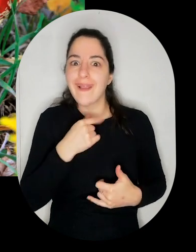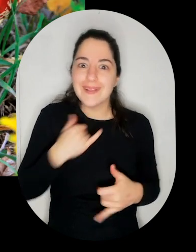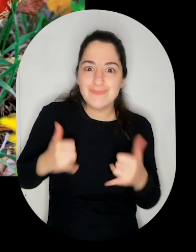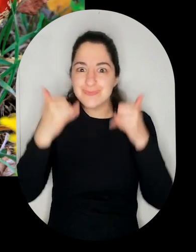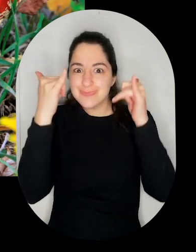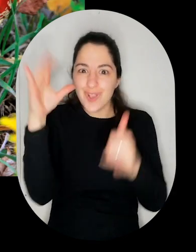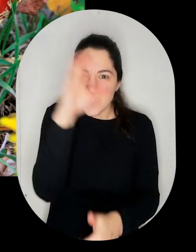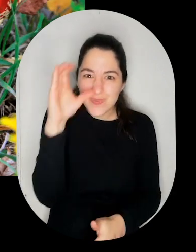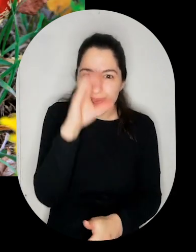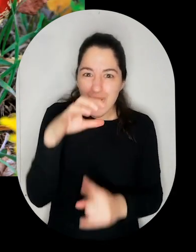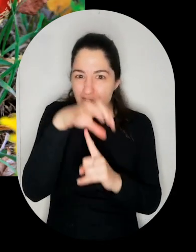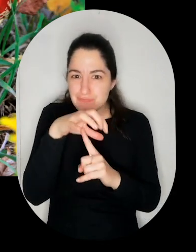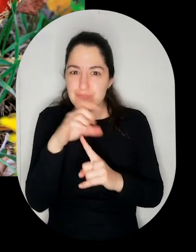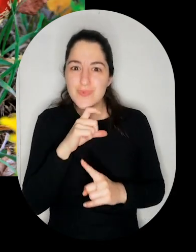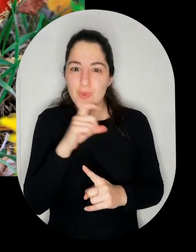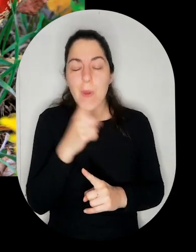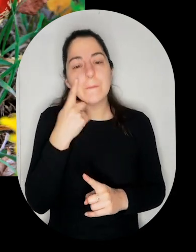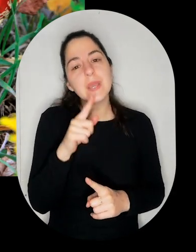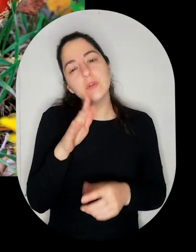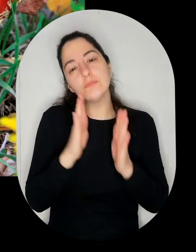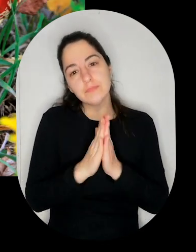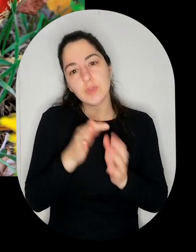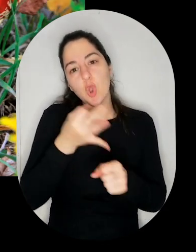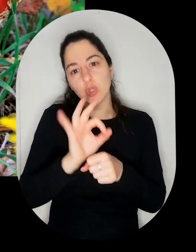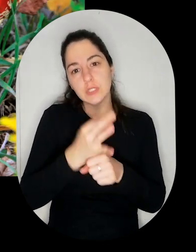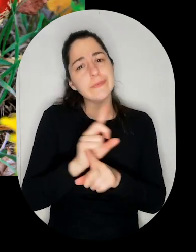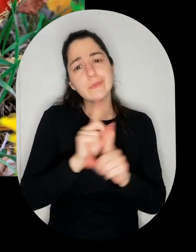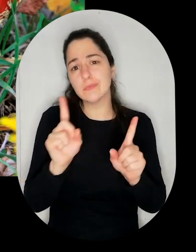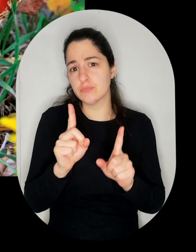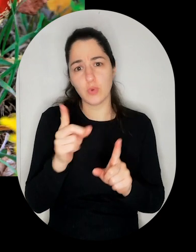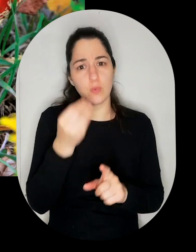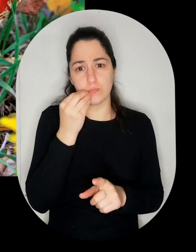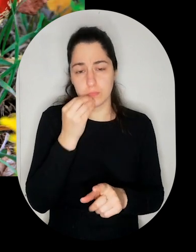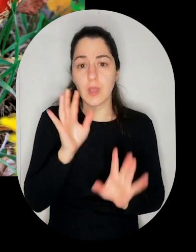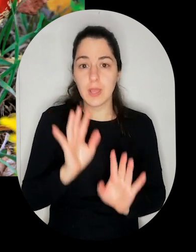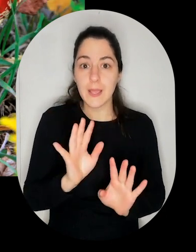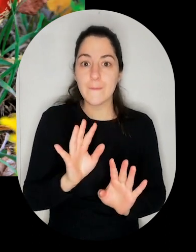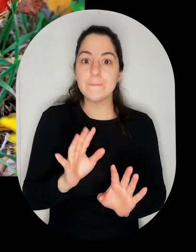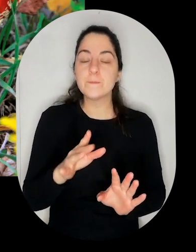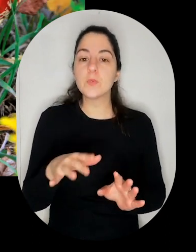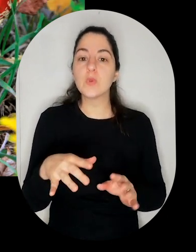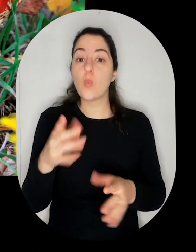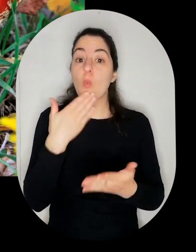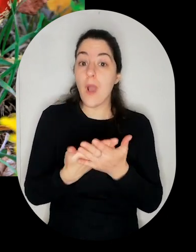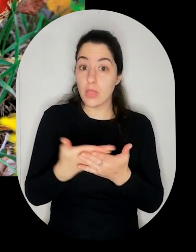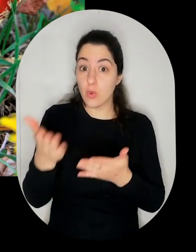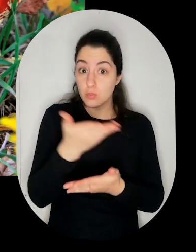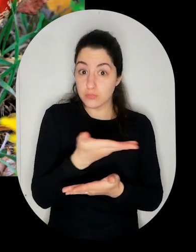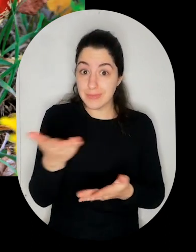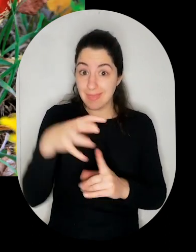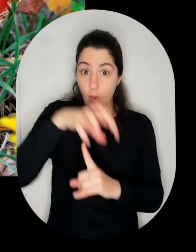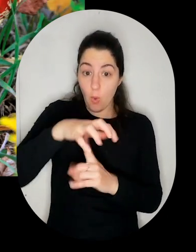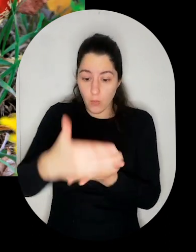quieren recrearse y buscar experiencias con la manita, hay que tener claro que la deshidratación y secado forzado no elimina